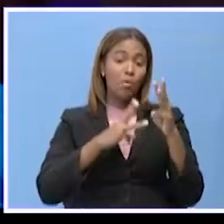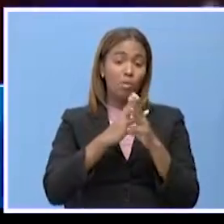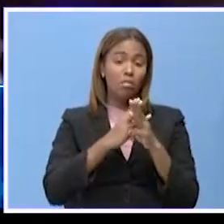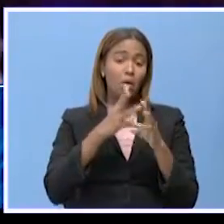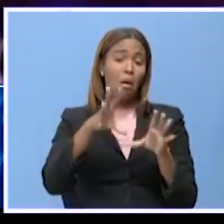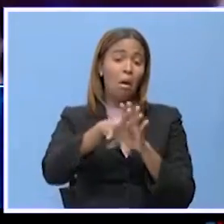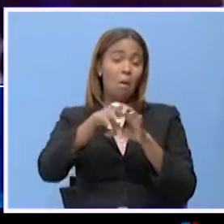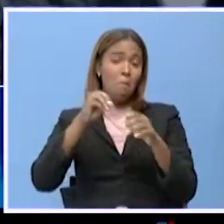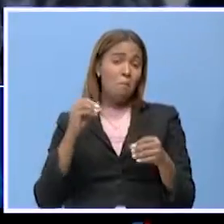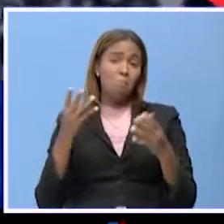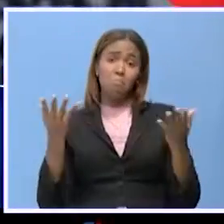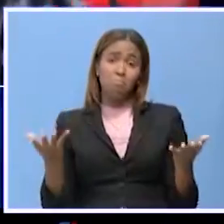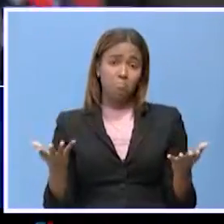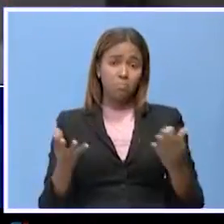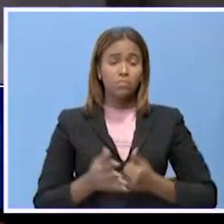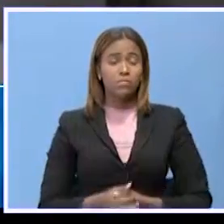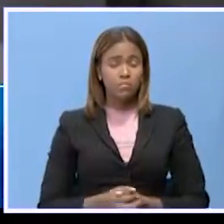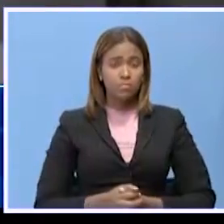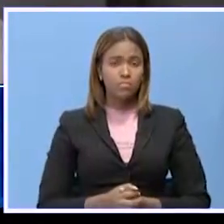espectáculo.